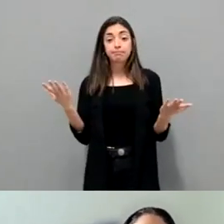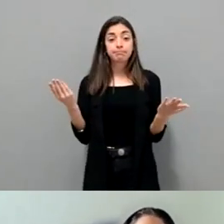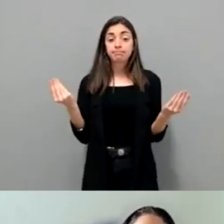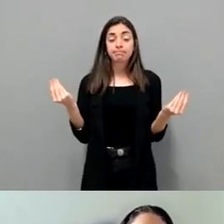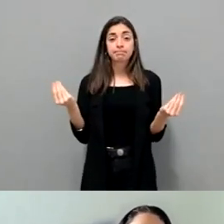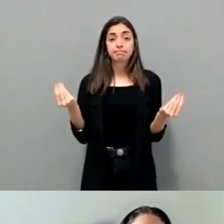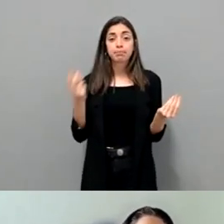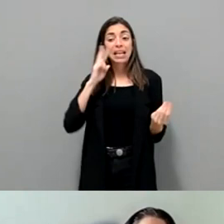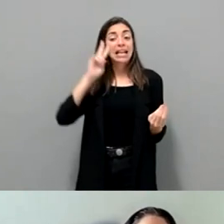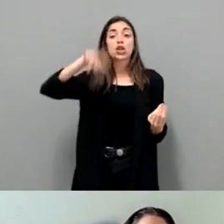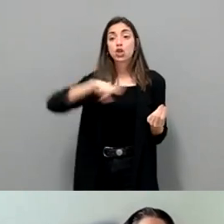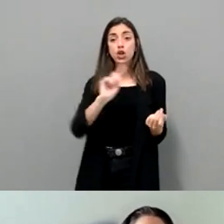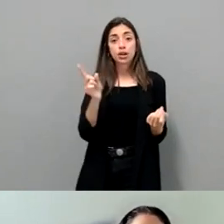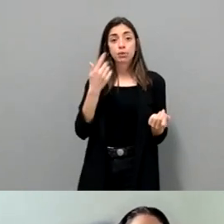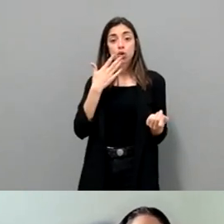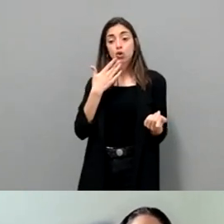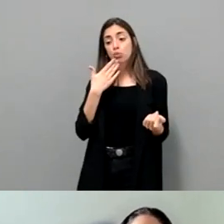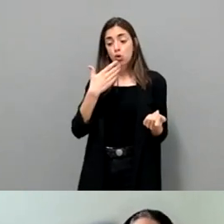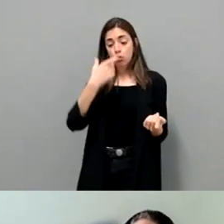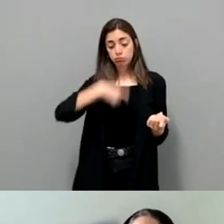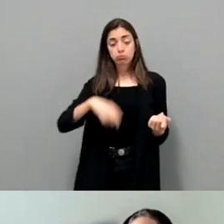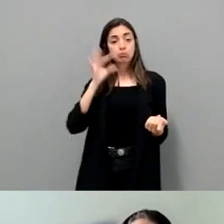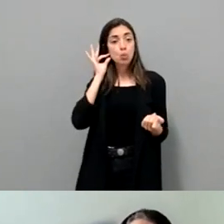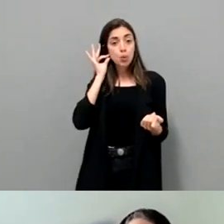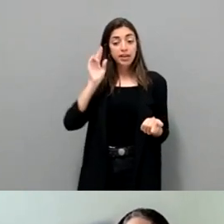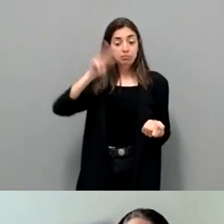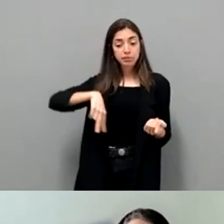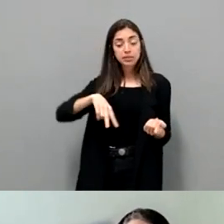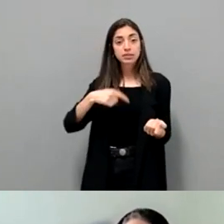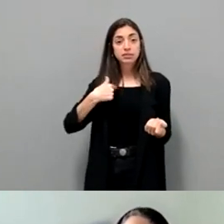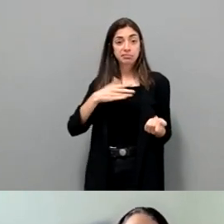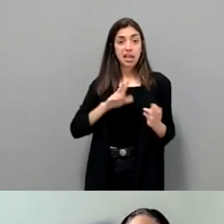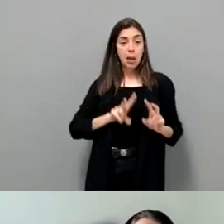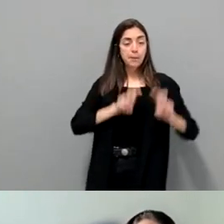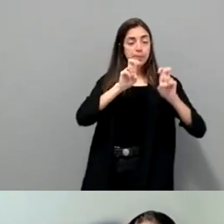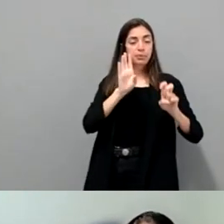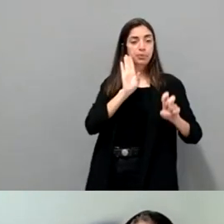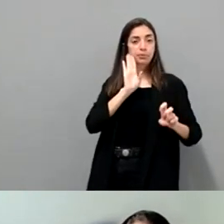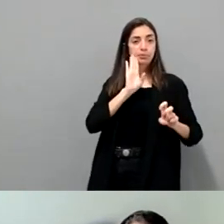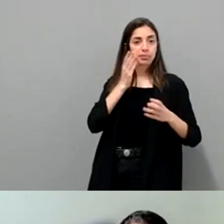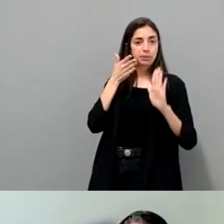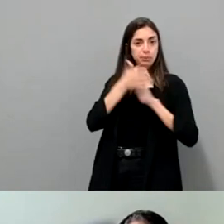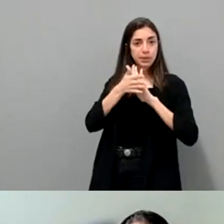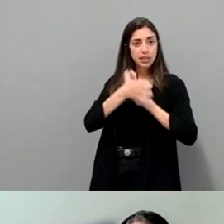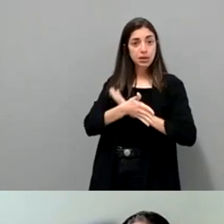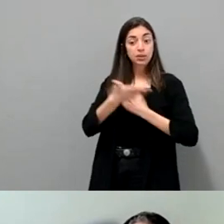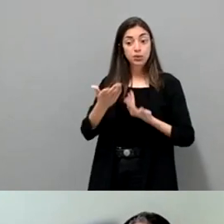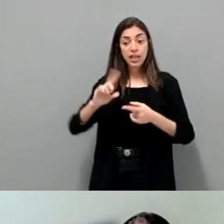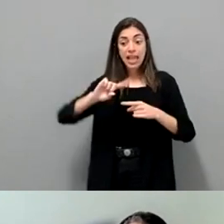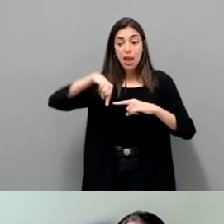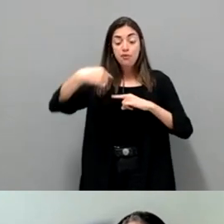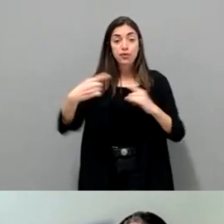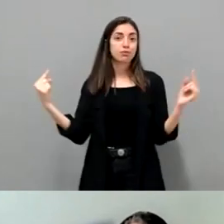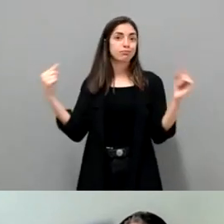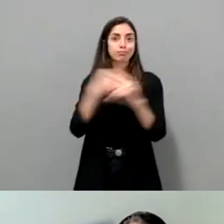No reconocimiento como condición de mujer, como nos explicaban ellas mismas al principio, ¿no? Y resulta que el efecto que tenemos es el